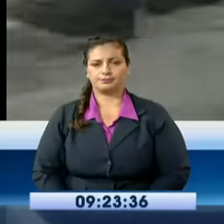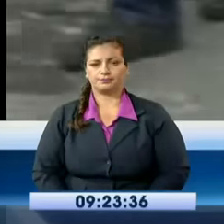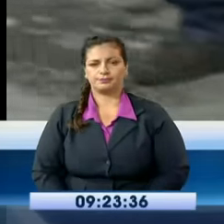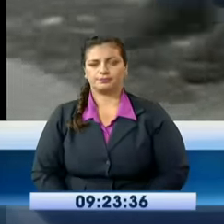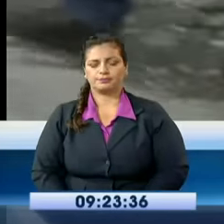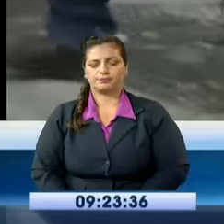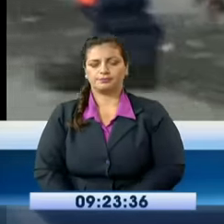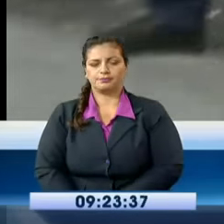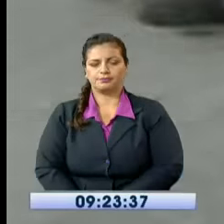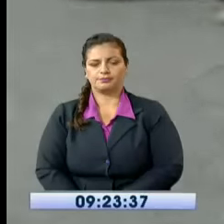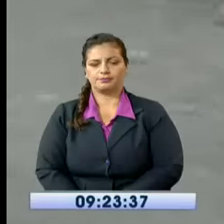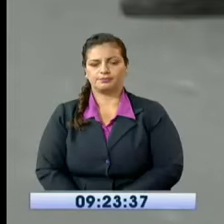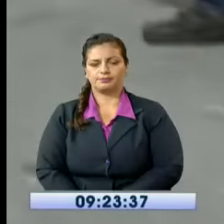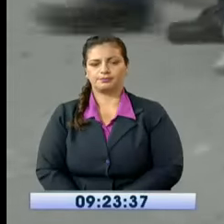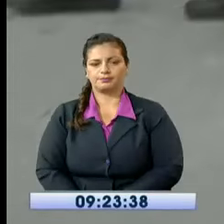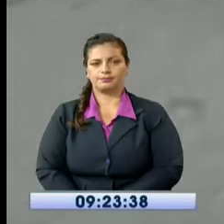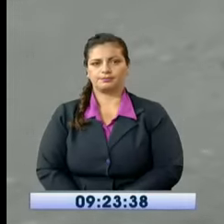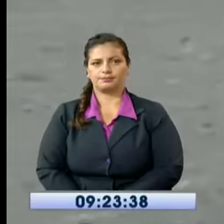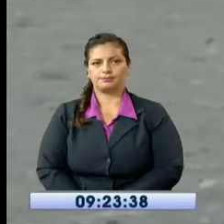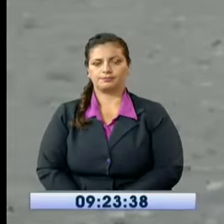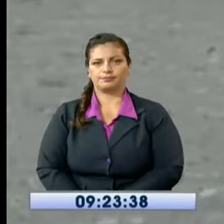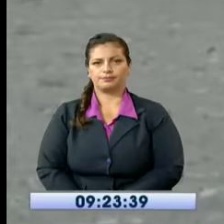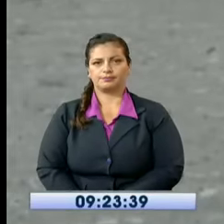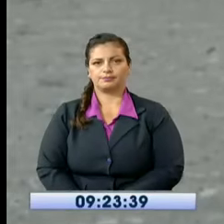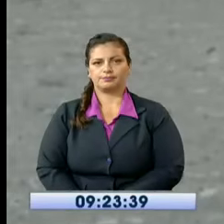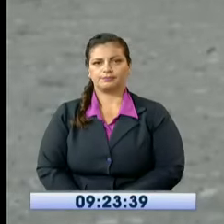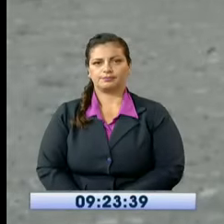informó Enrique Muñoz.